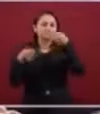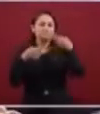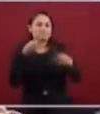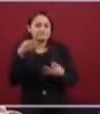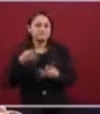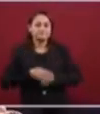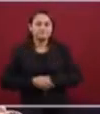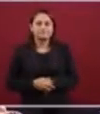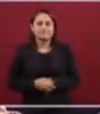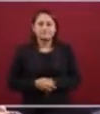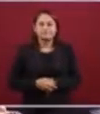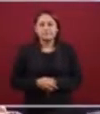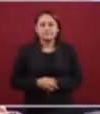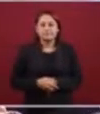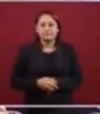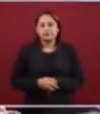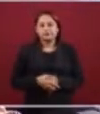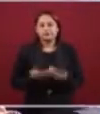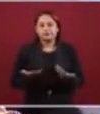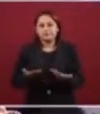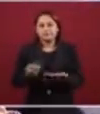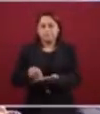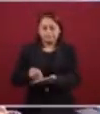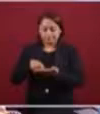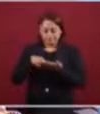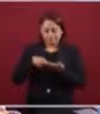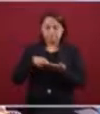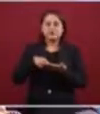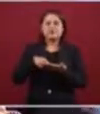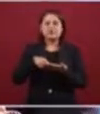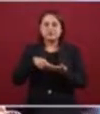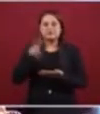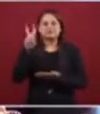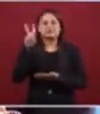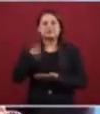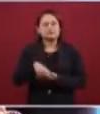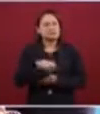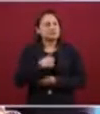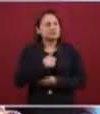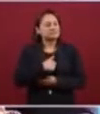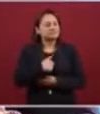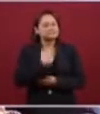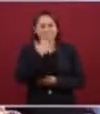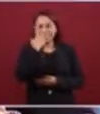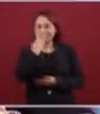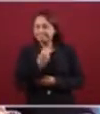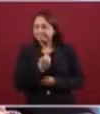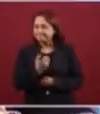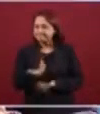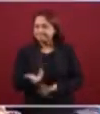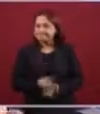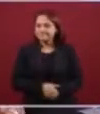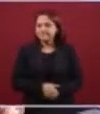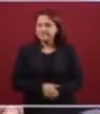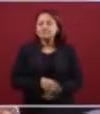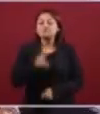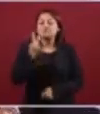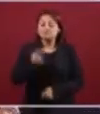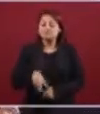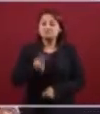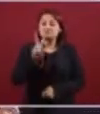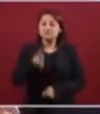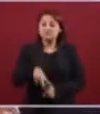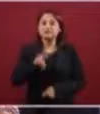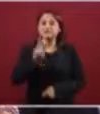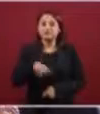Nos encontramos con un panorama sombrío. Ciertamente había